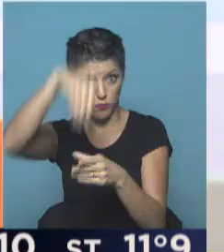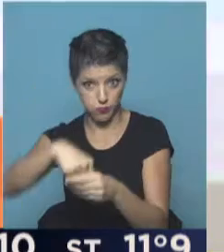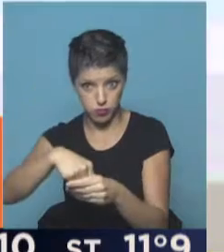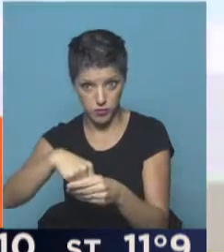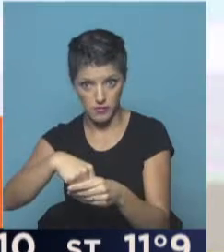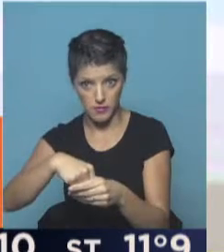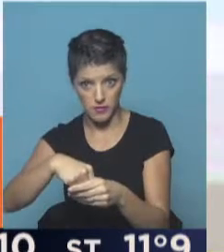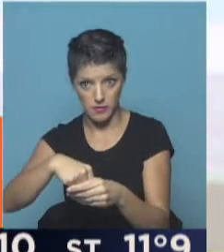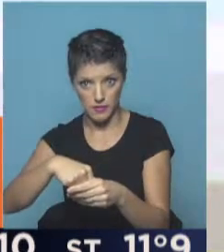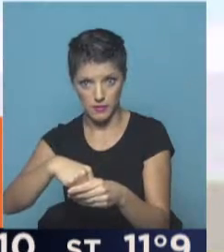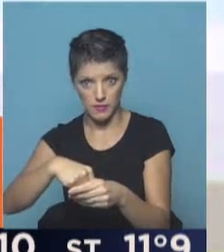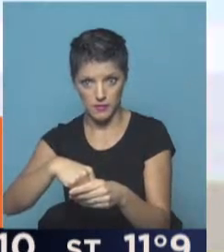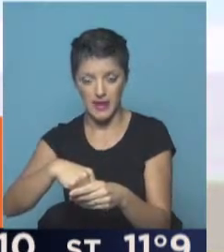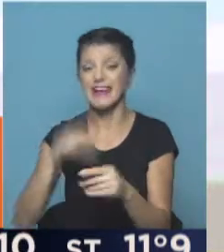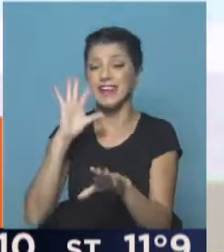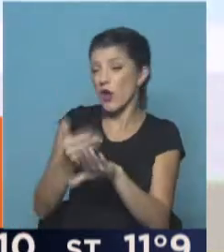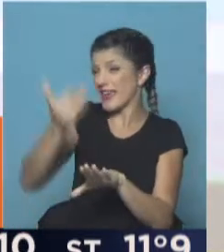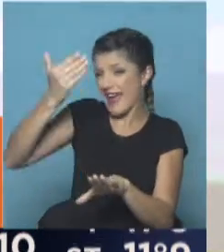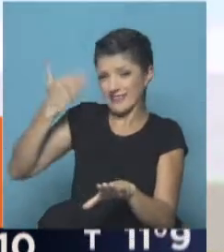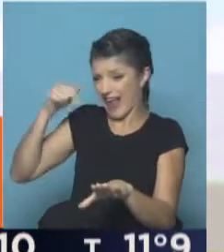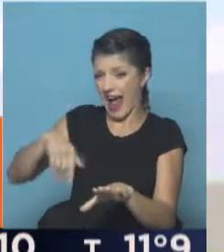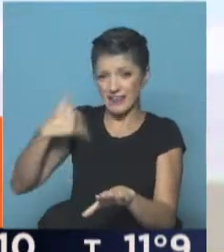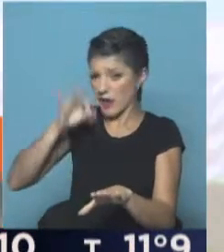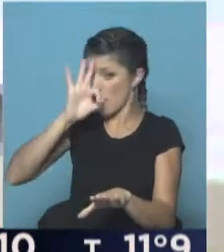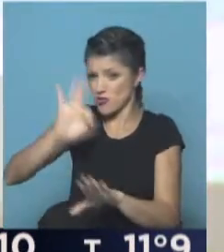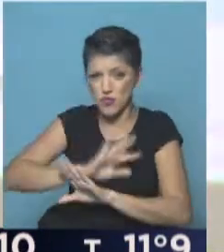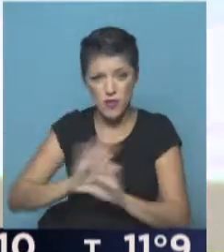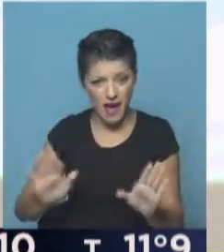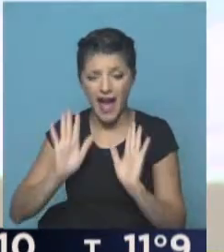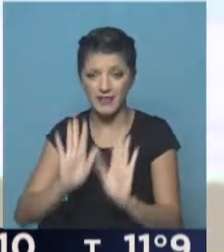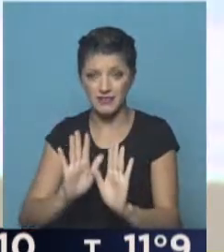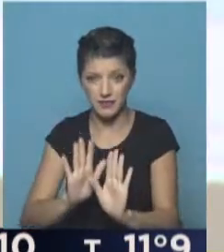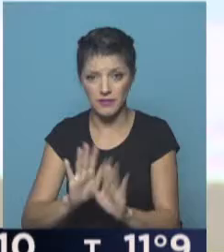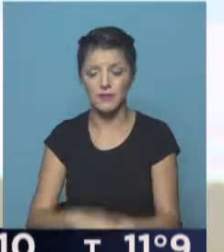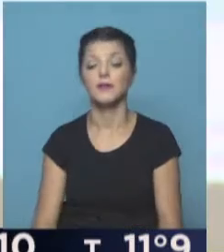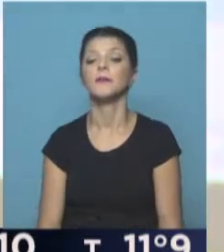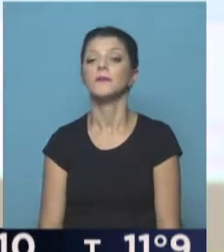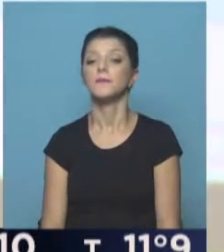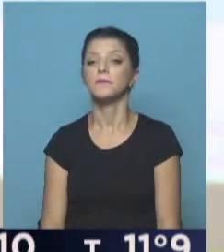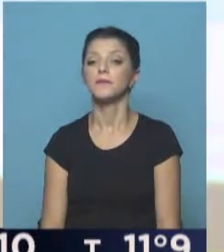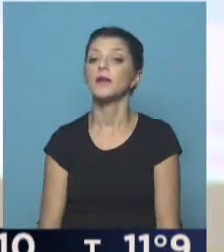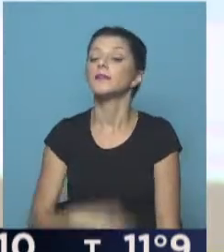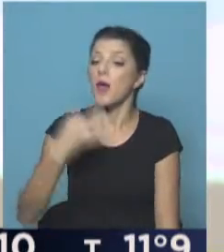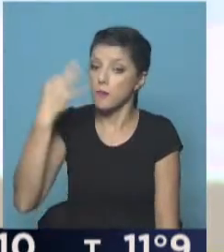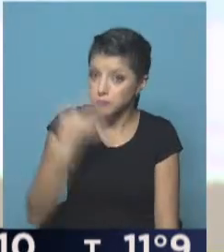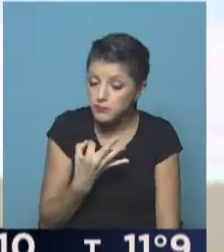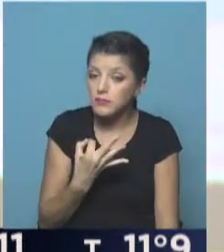algo absolutamente sin precedentes en la República Argentina y seguramente la